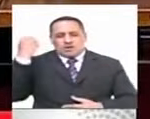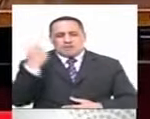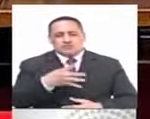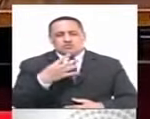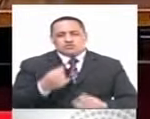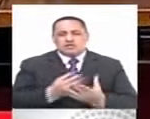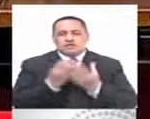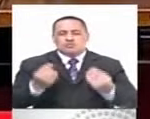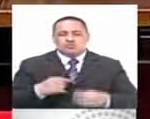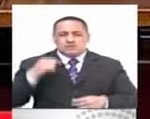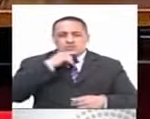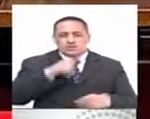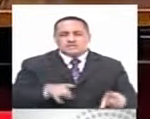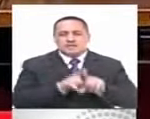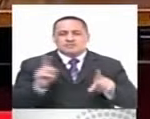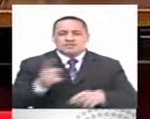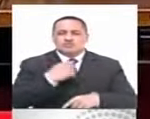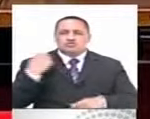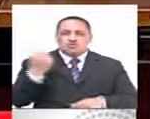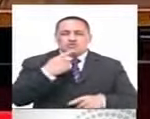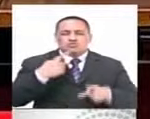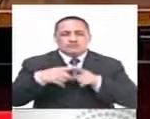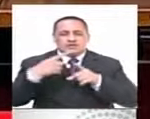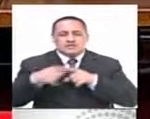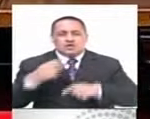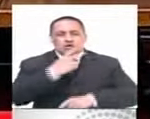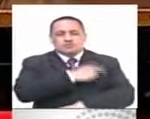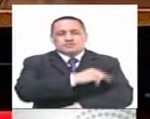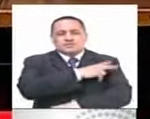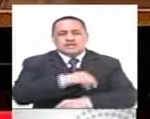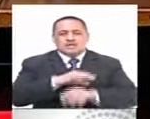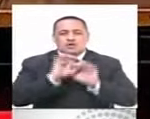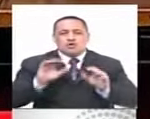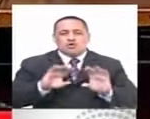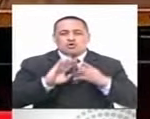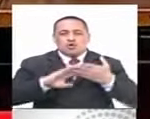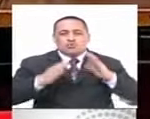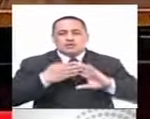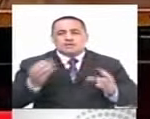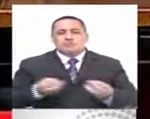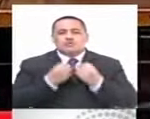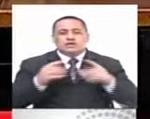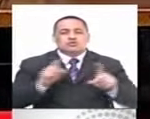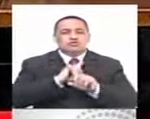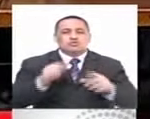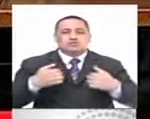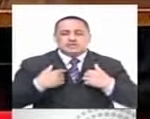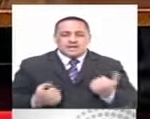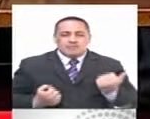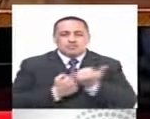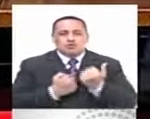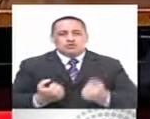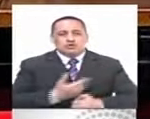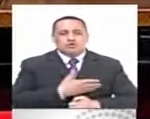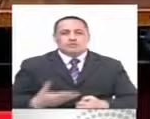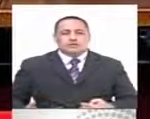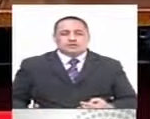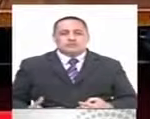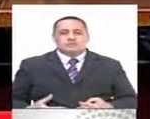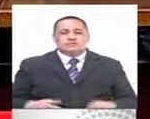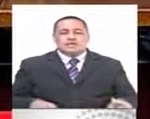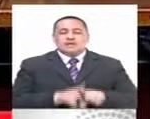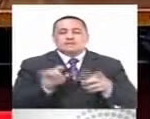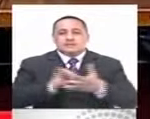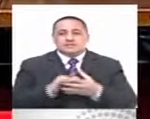de las mujeres en los centros hospitalarios o en sus comunidades, porque no tienen el apoyo del Estado. Y si